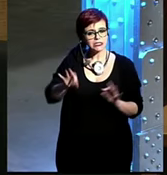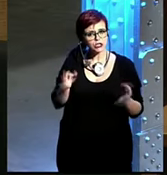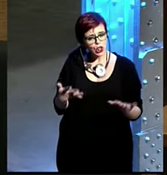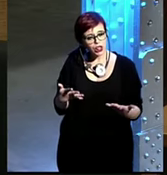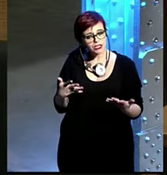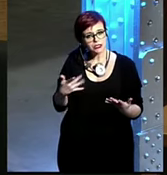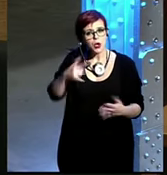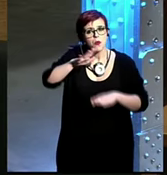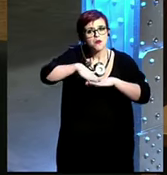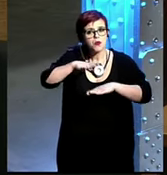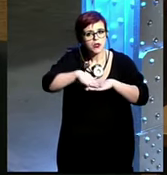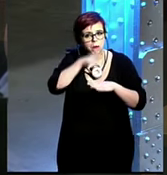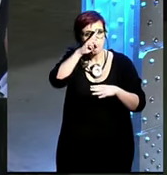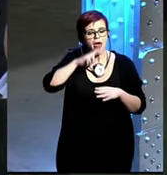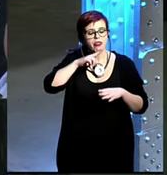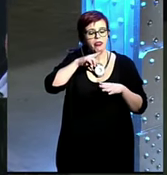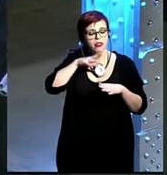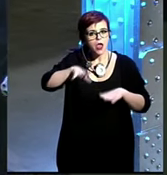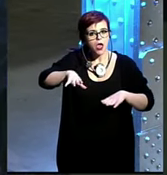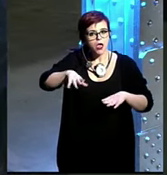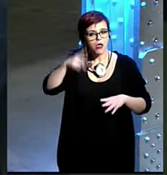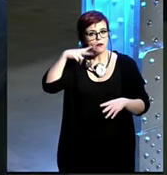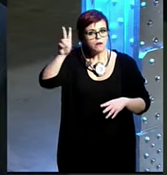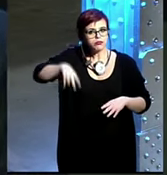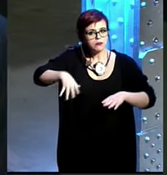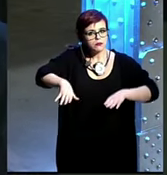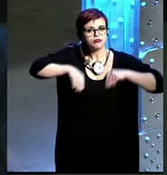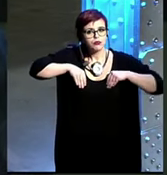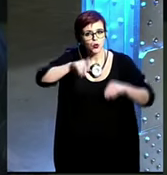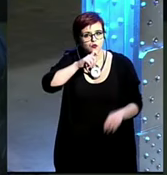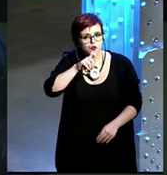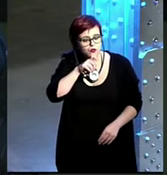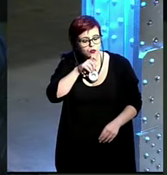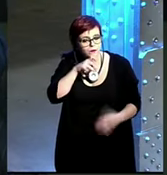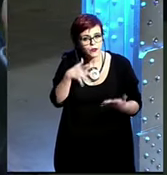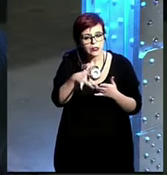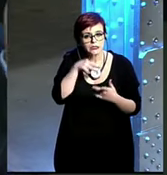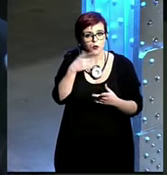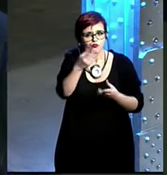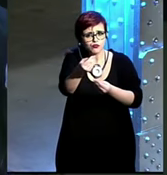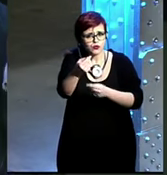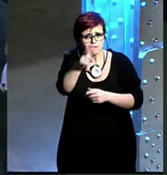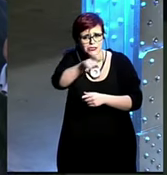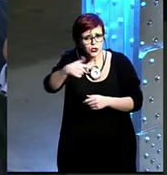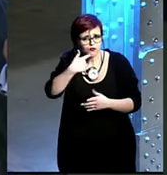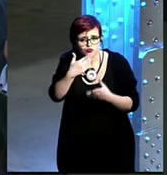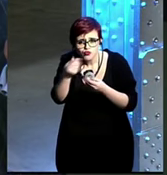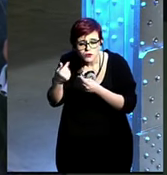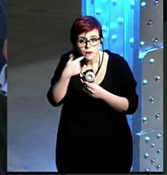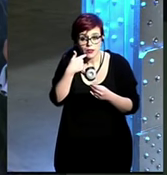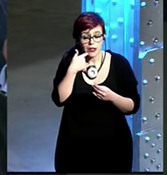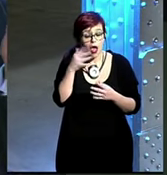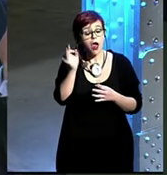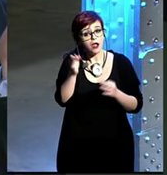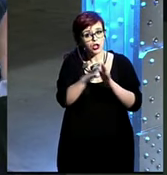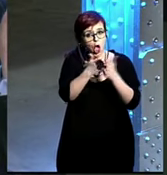qué ha decidido ser padre? Hay mucha gente, de hecho, que me ha dicho, de hecho, a mitad de escribir este libro,